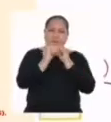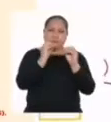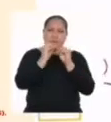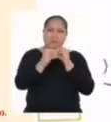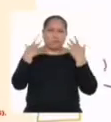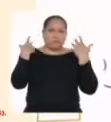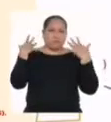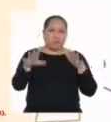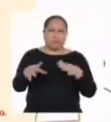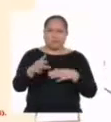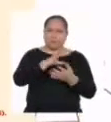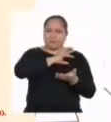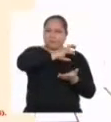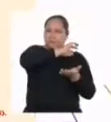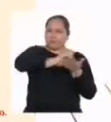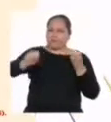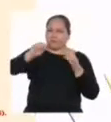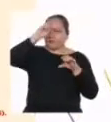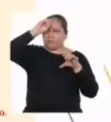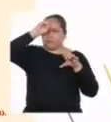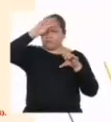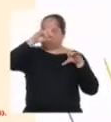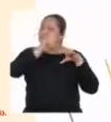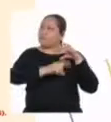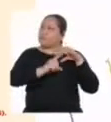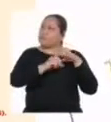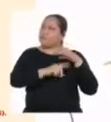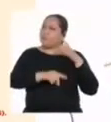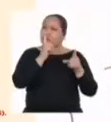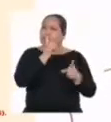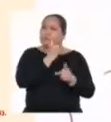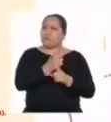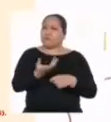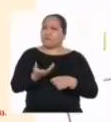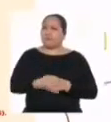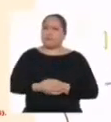decisiones definitivas para erradicar la minería ilegal.